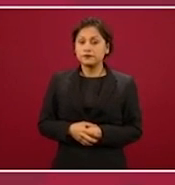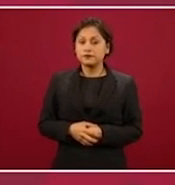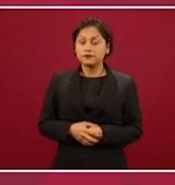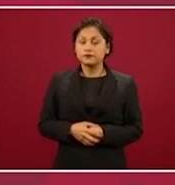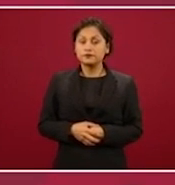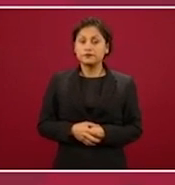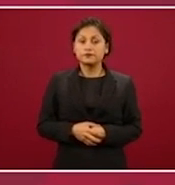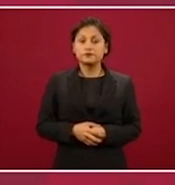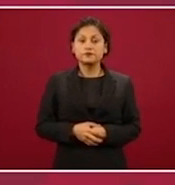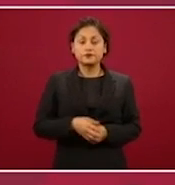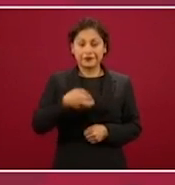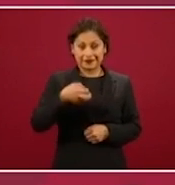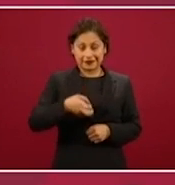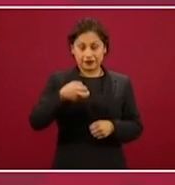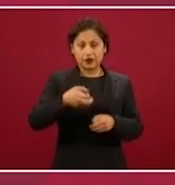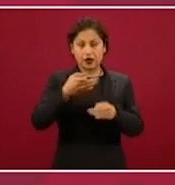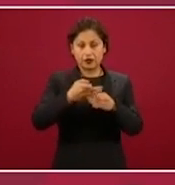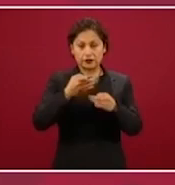particular.